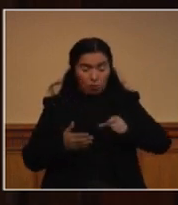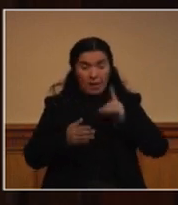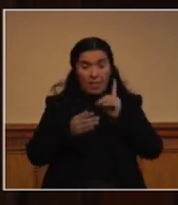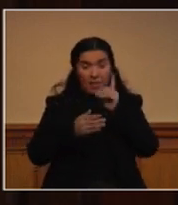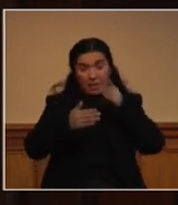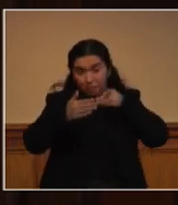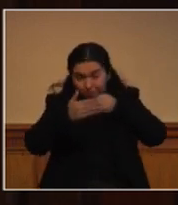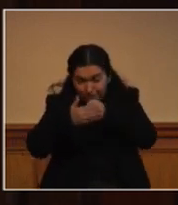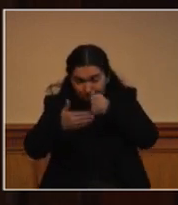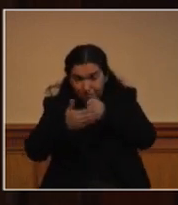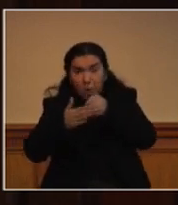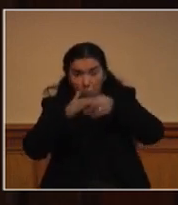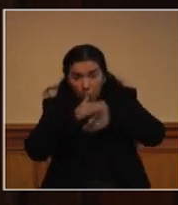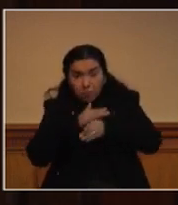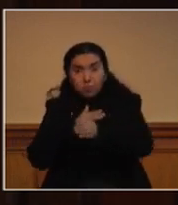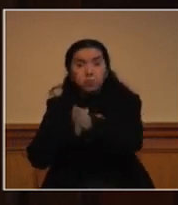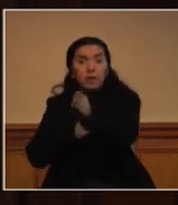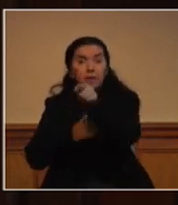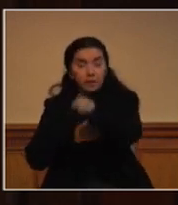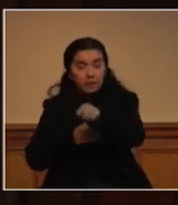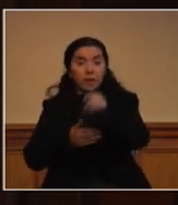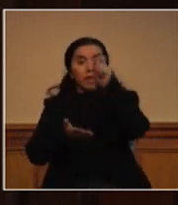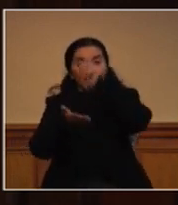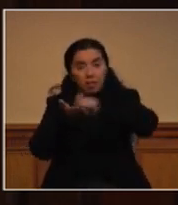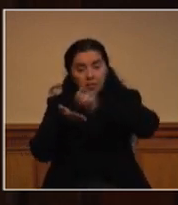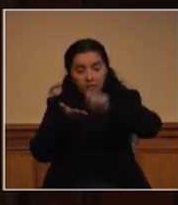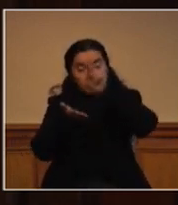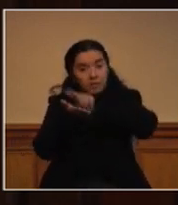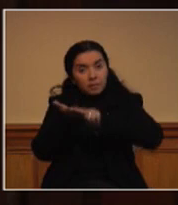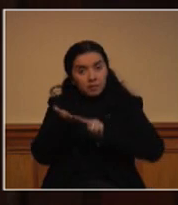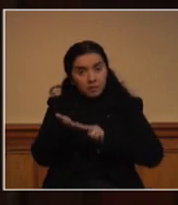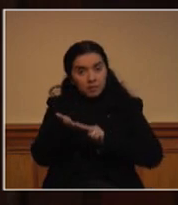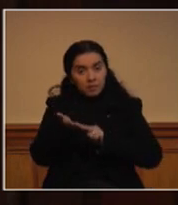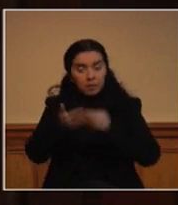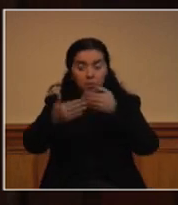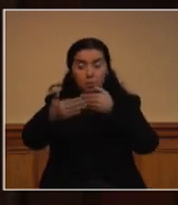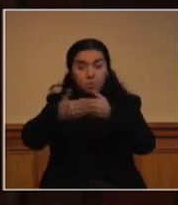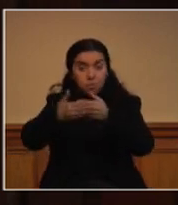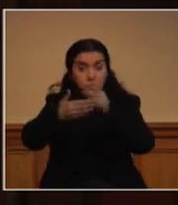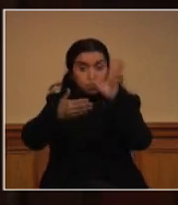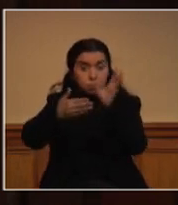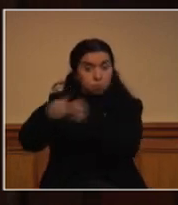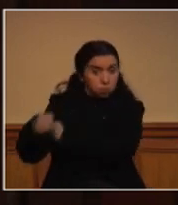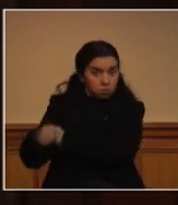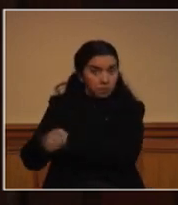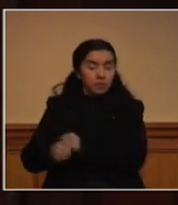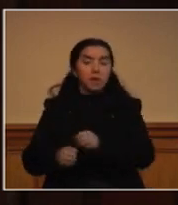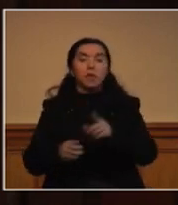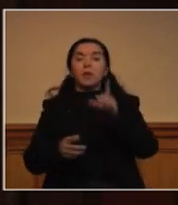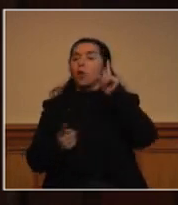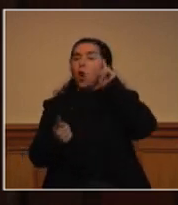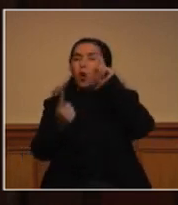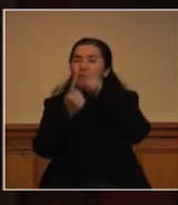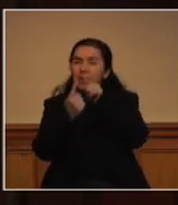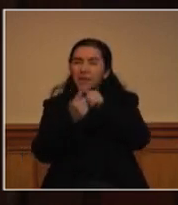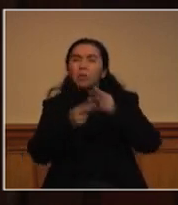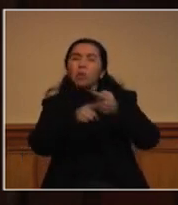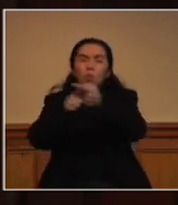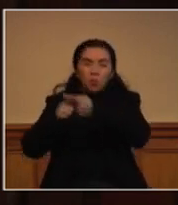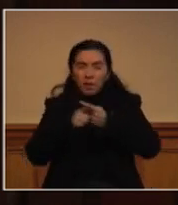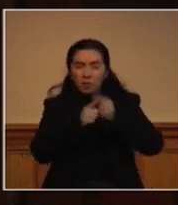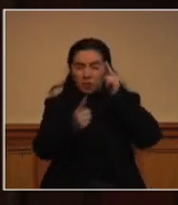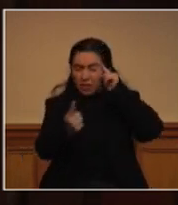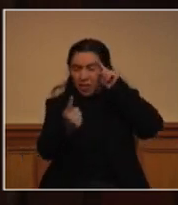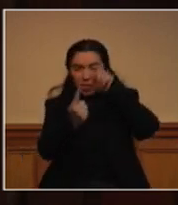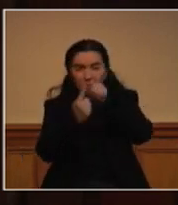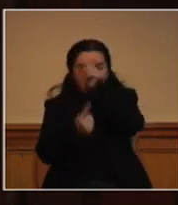discapacidad puedan acceder a la información, con el fin de conseguir una sociedad centrada en la persona,